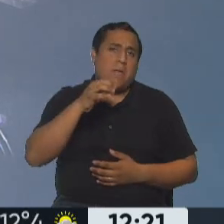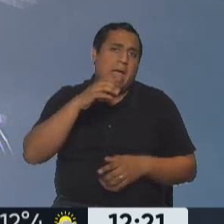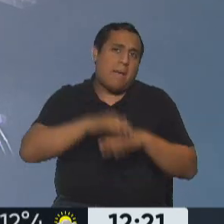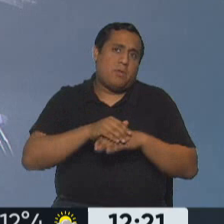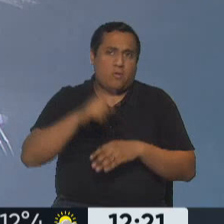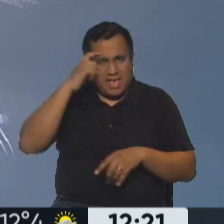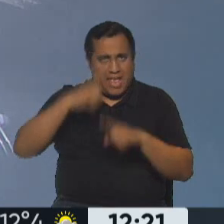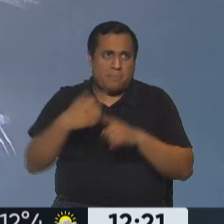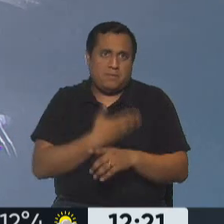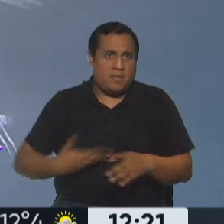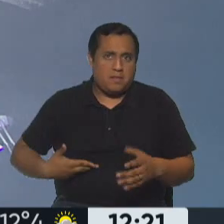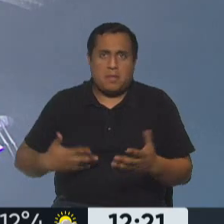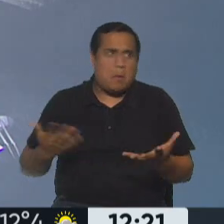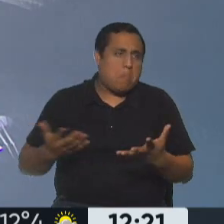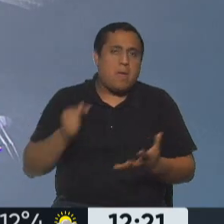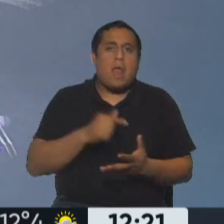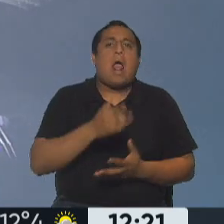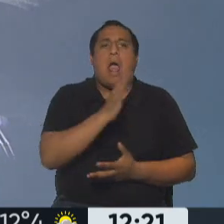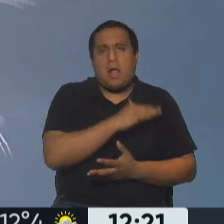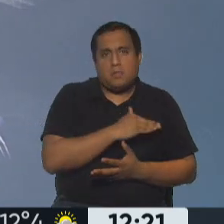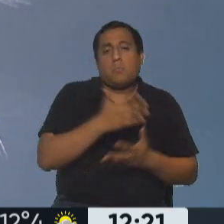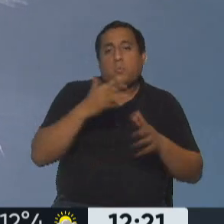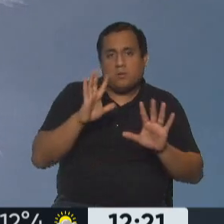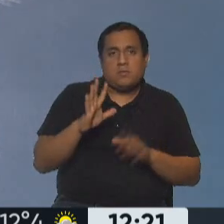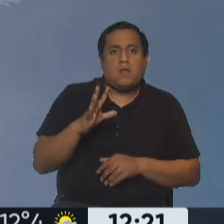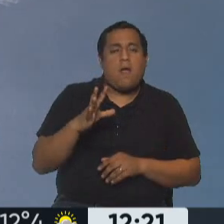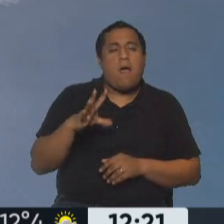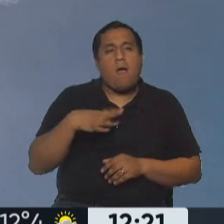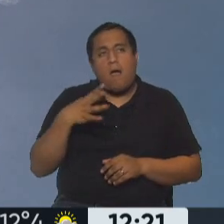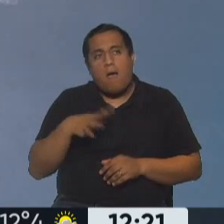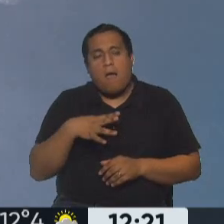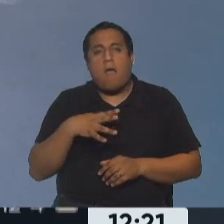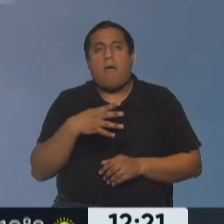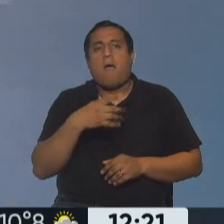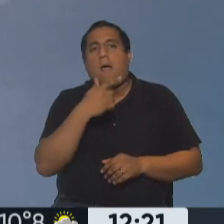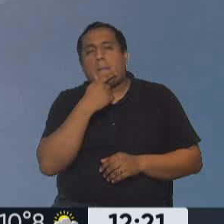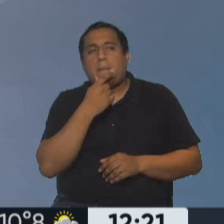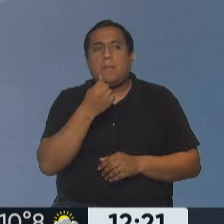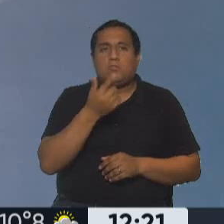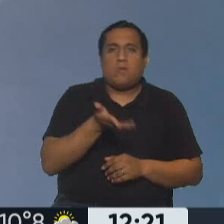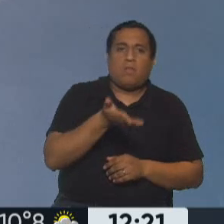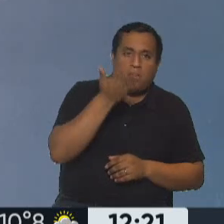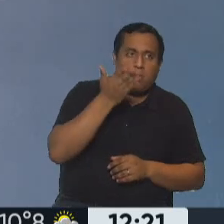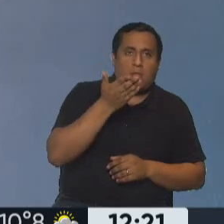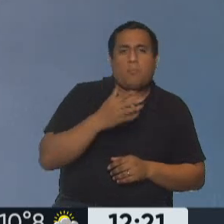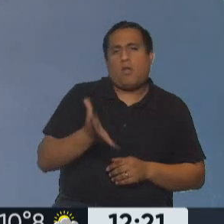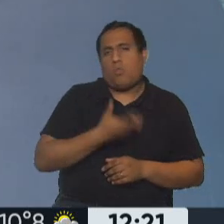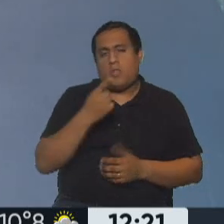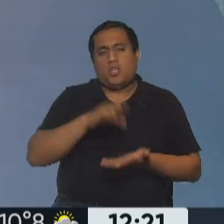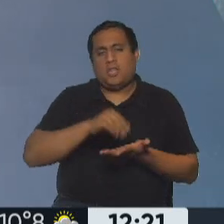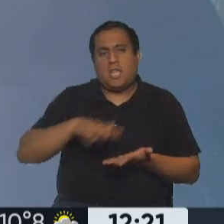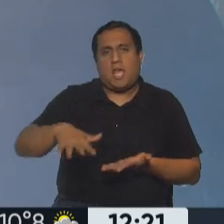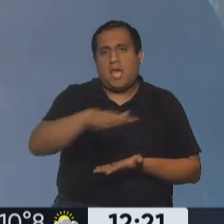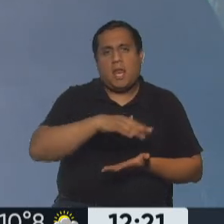Prácticamente nada, si no es porque especuló desde algún plano, ya sea como... quizá como dueño de tierra,